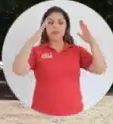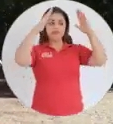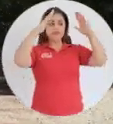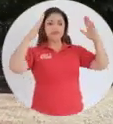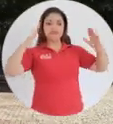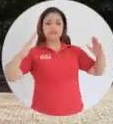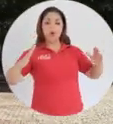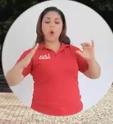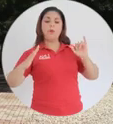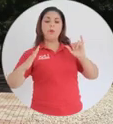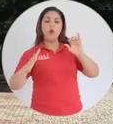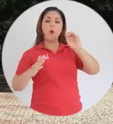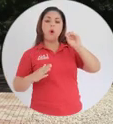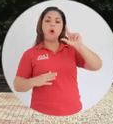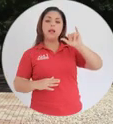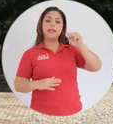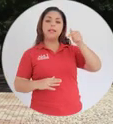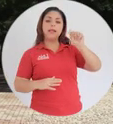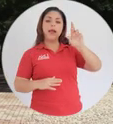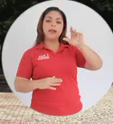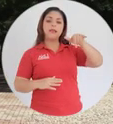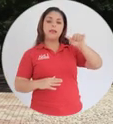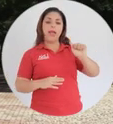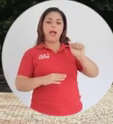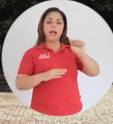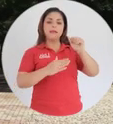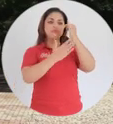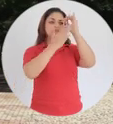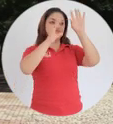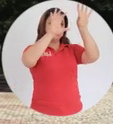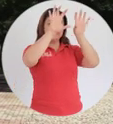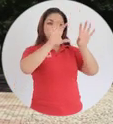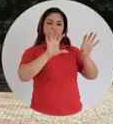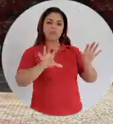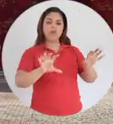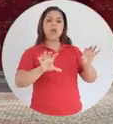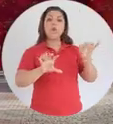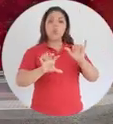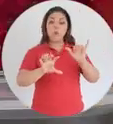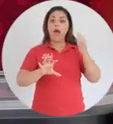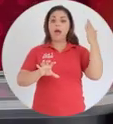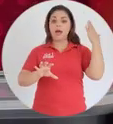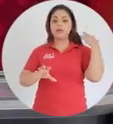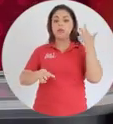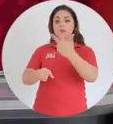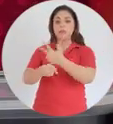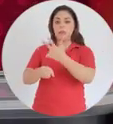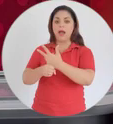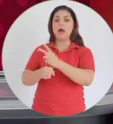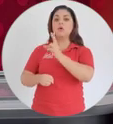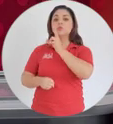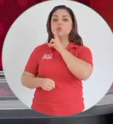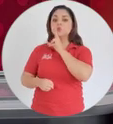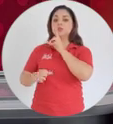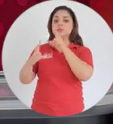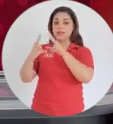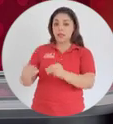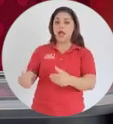colonia, con dominio de tierras y de personas, como en Guatemala, en Honduras, en